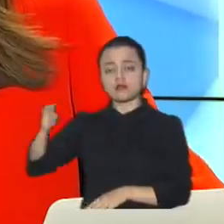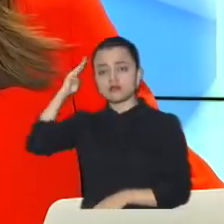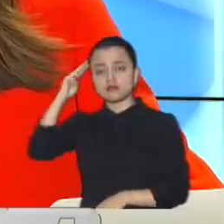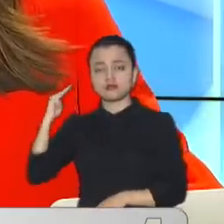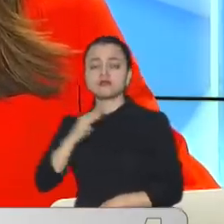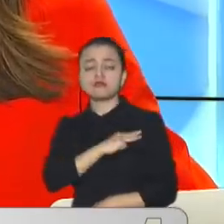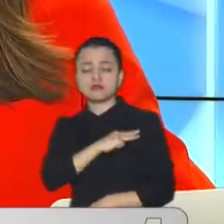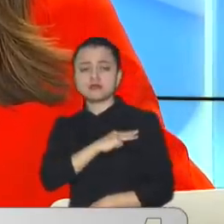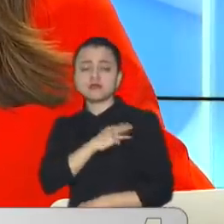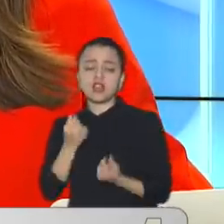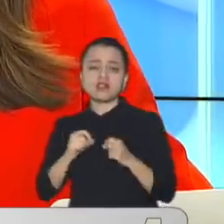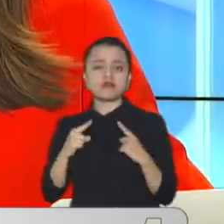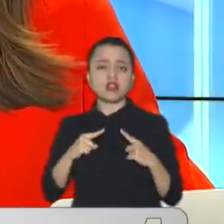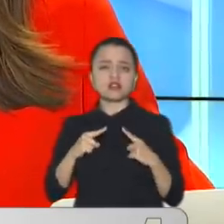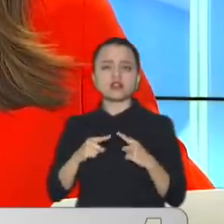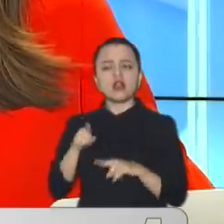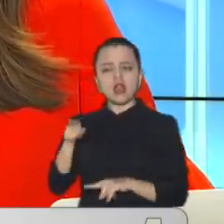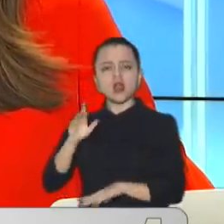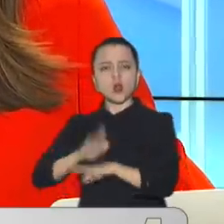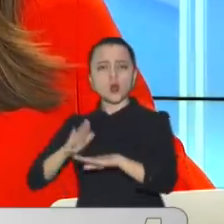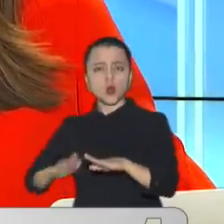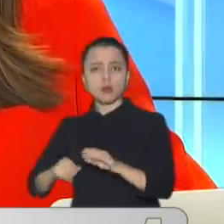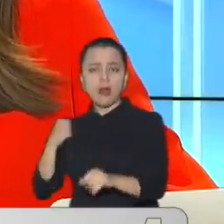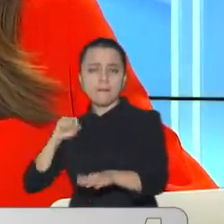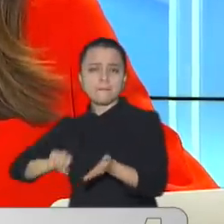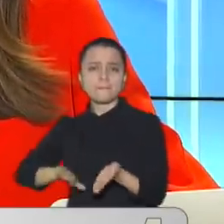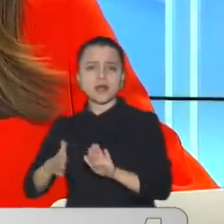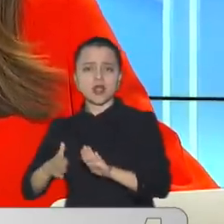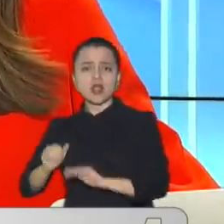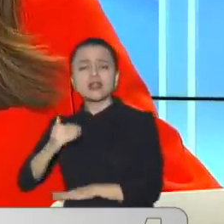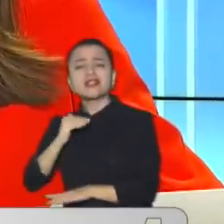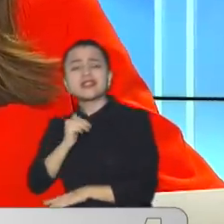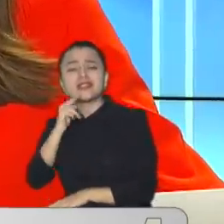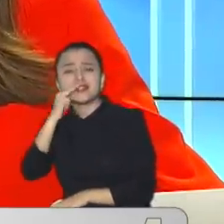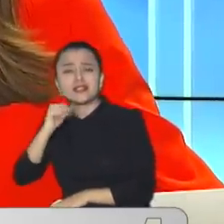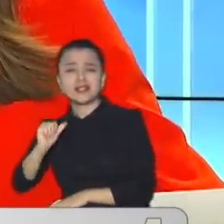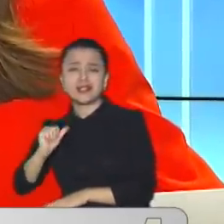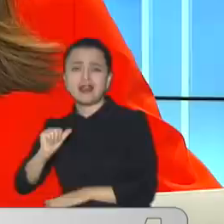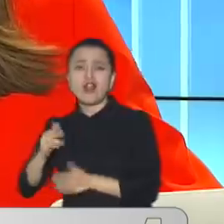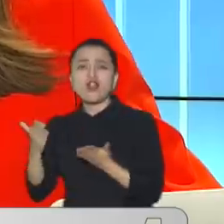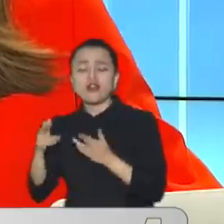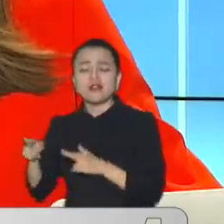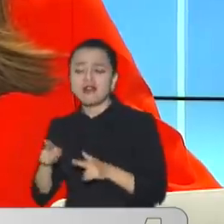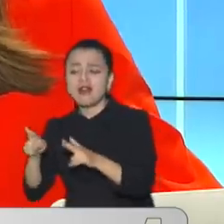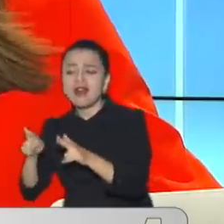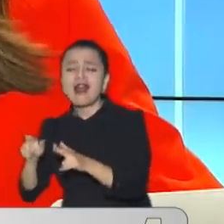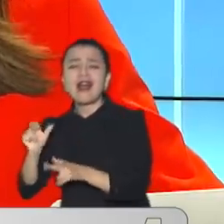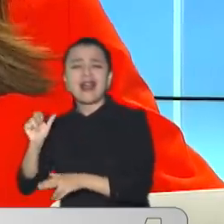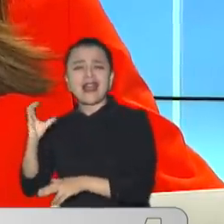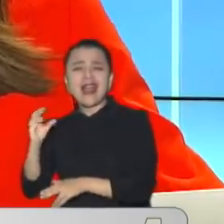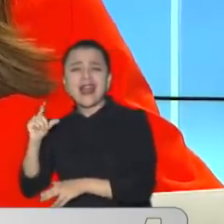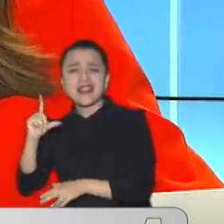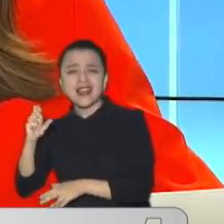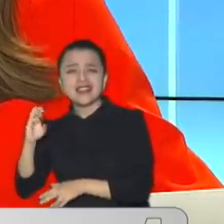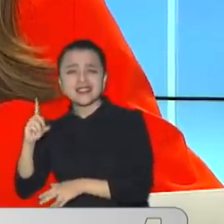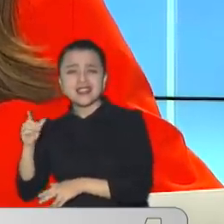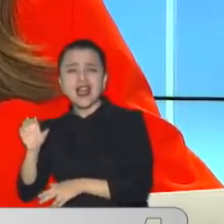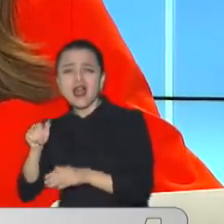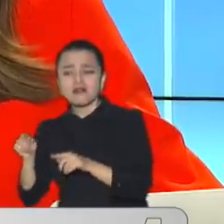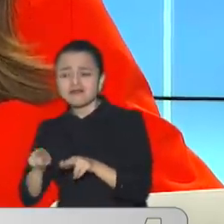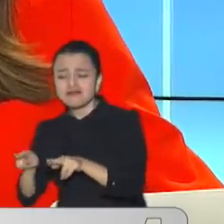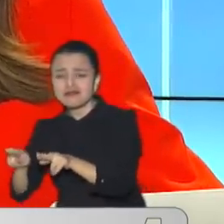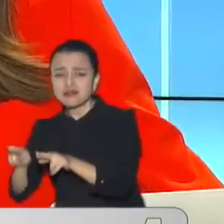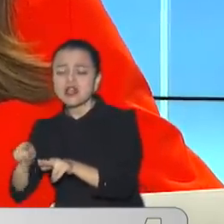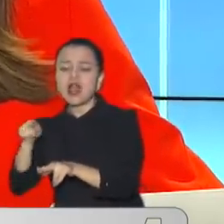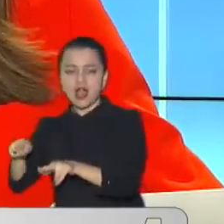desertor que es responsable del crimen de la niña María Ángel Molina, que fue encontrada sin vida en Aguadas Caldas. El capturado confesó el crimen